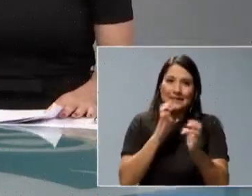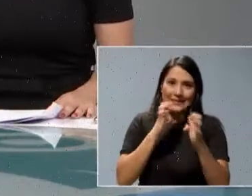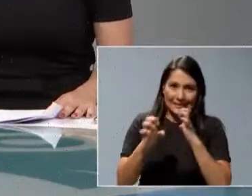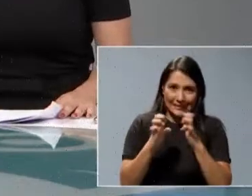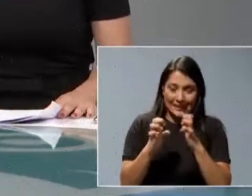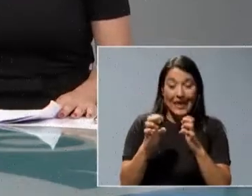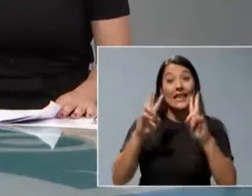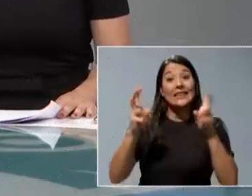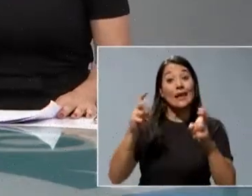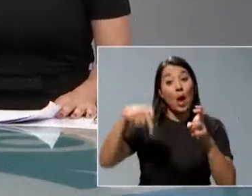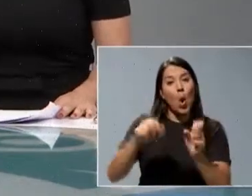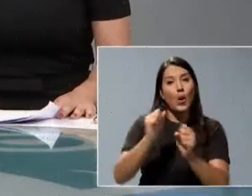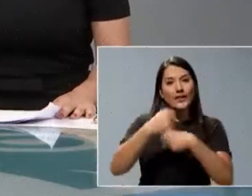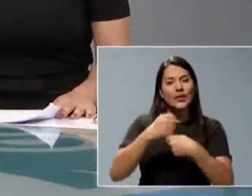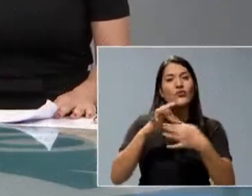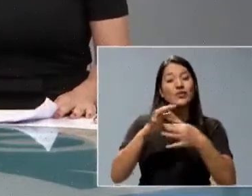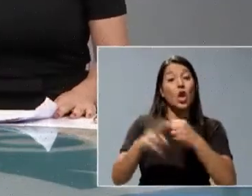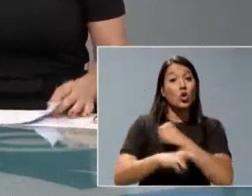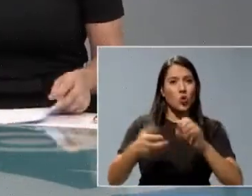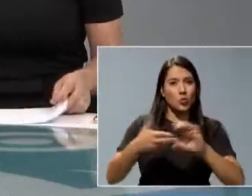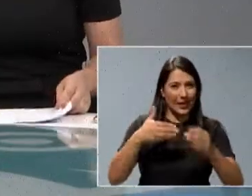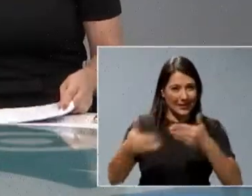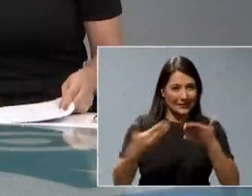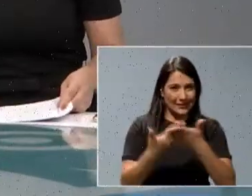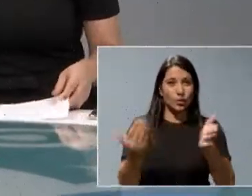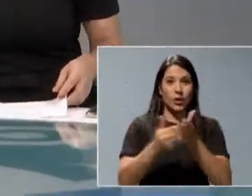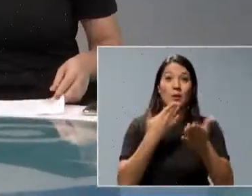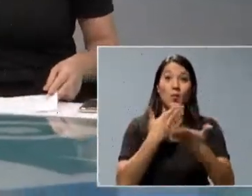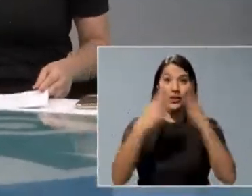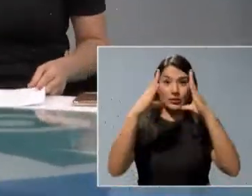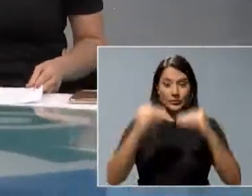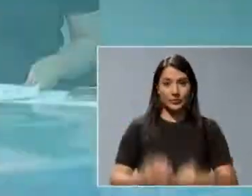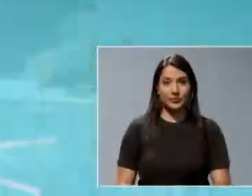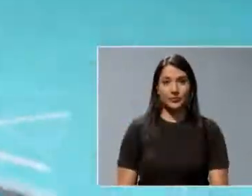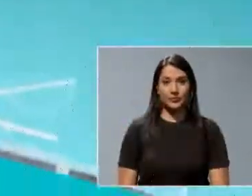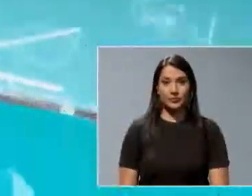Andrés Ortiz sobre el robo de combustible. Ya casi volvemos. Buenas noches.